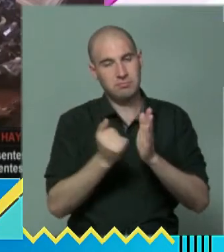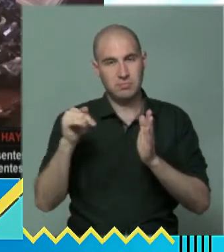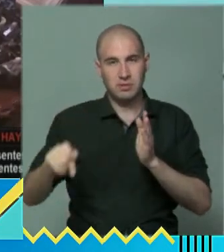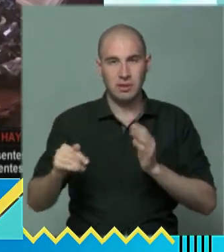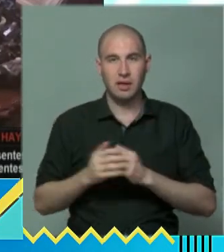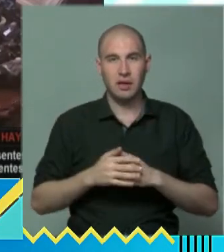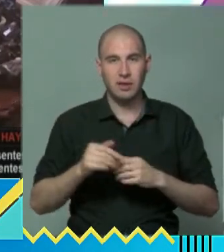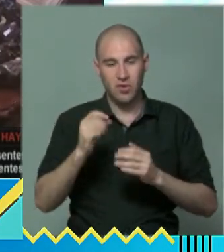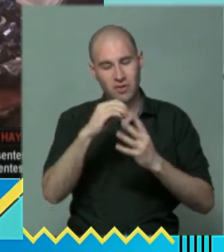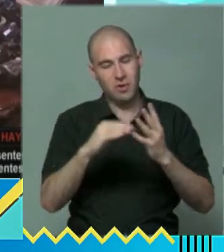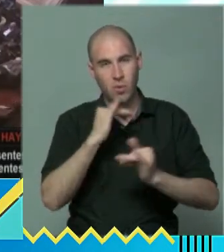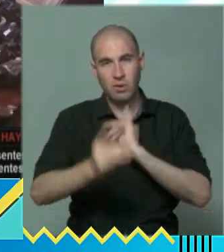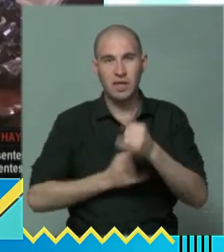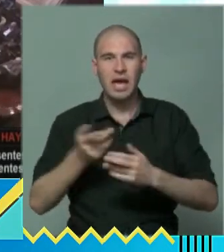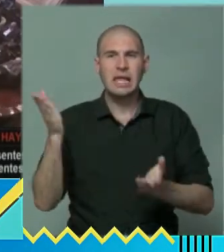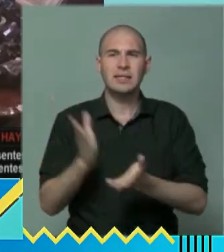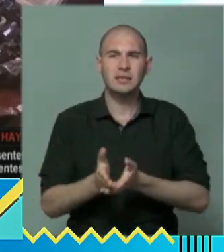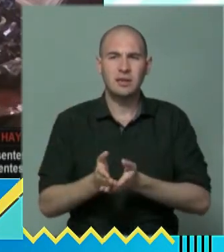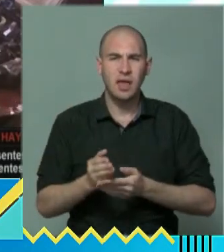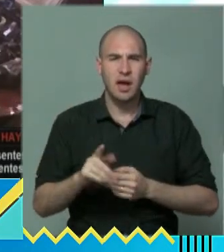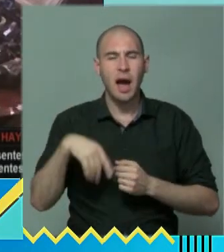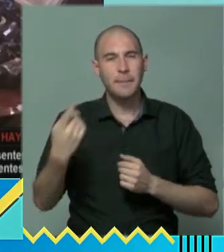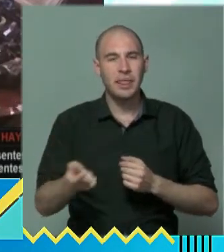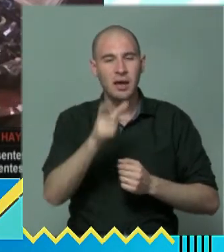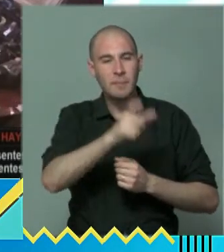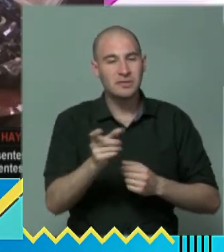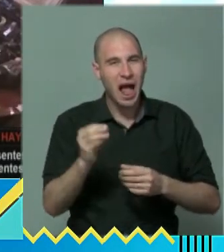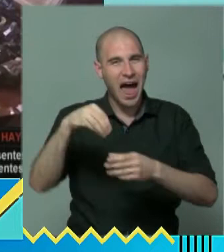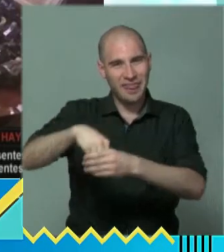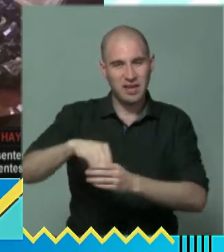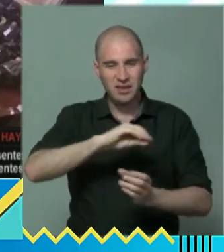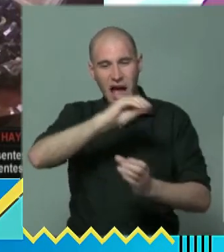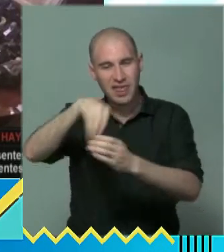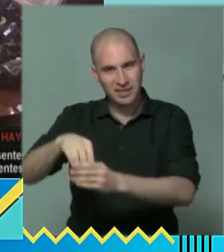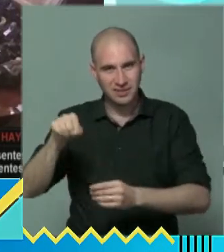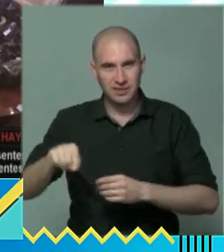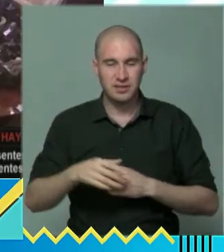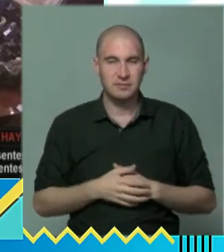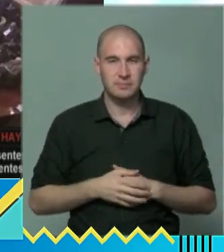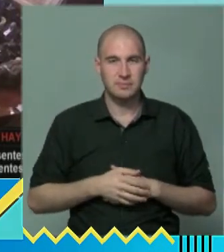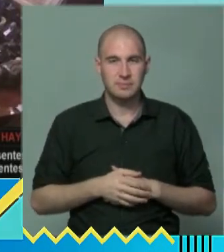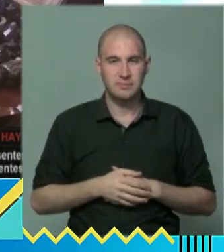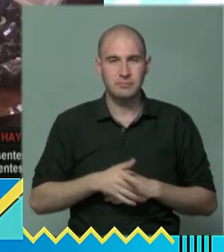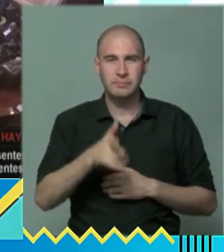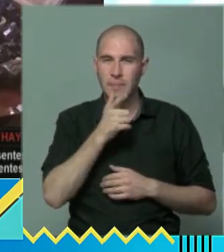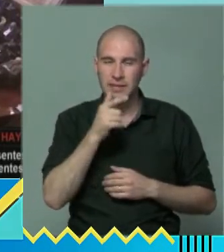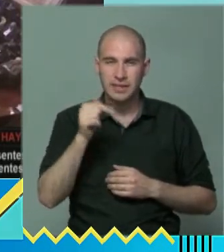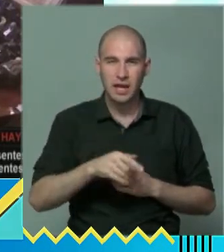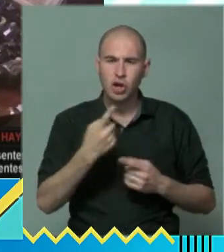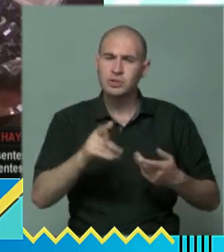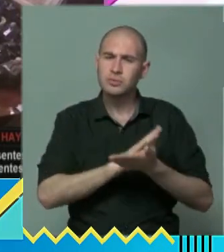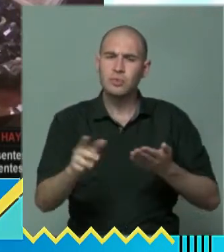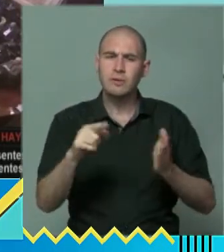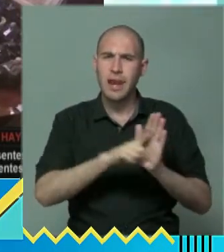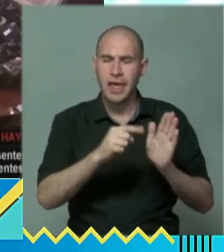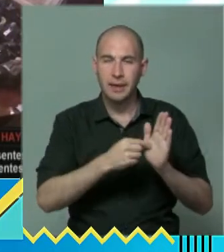te he nombrado, son sancionadas aparte de las personas que cometieron el ilícito. Me parece que lo novedoso de esta